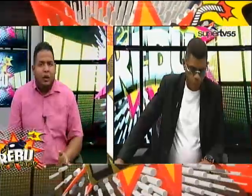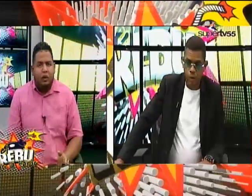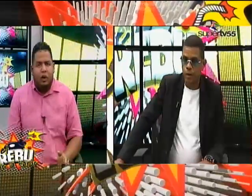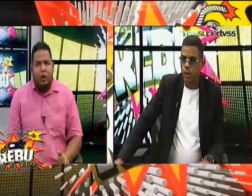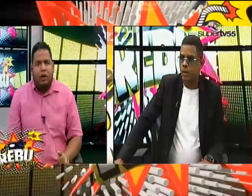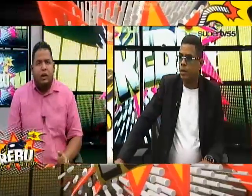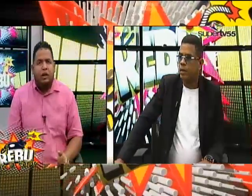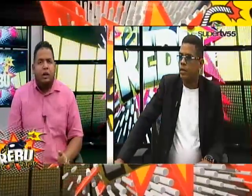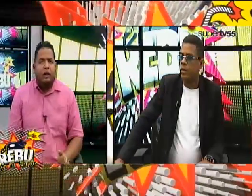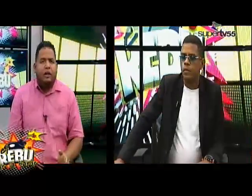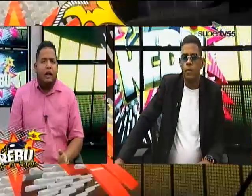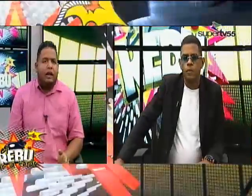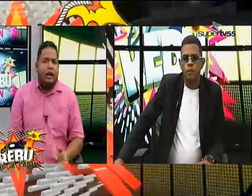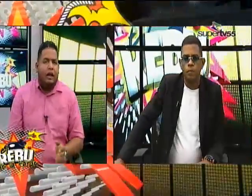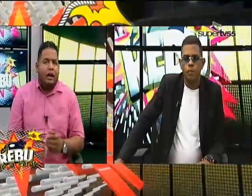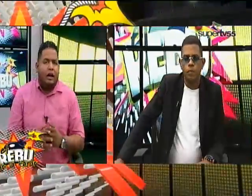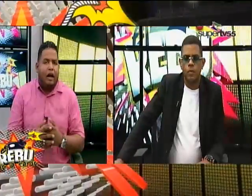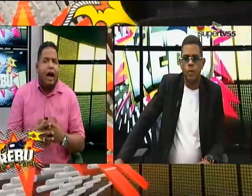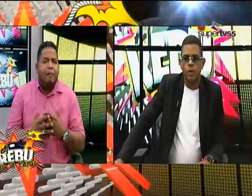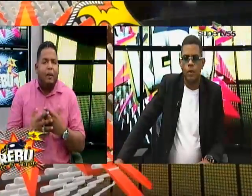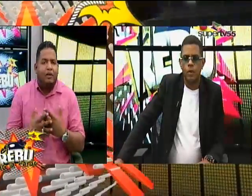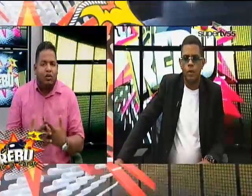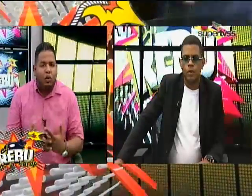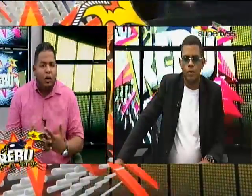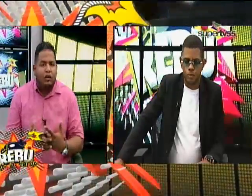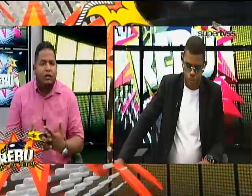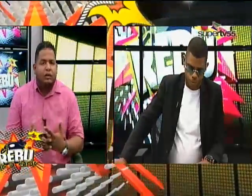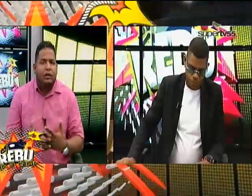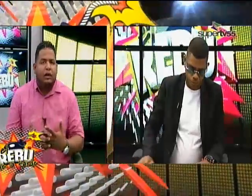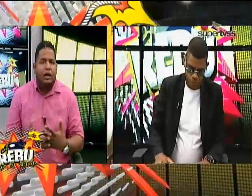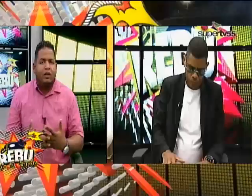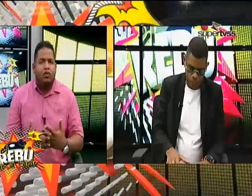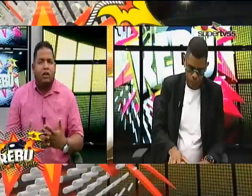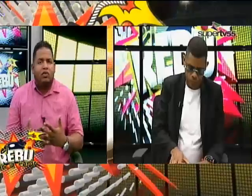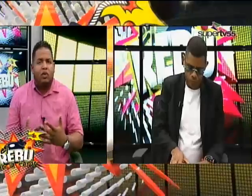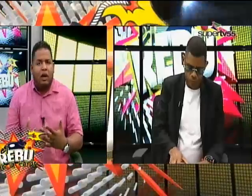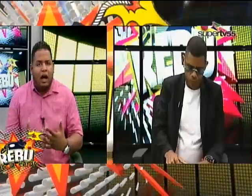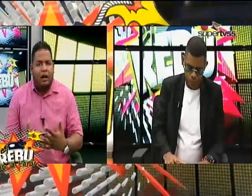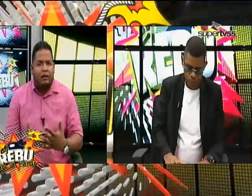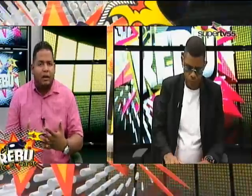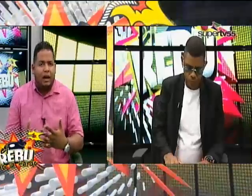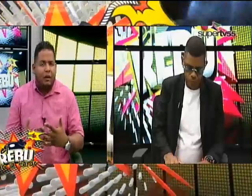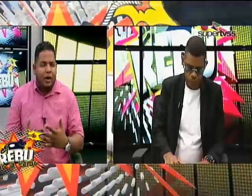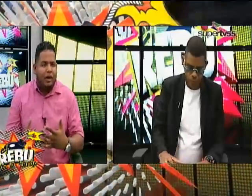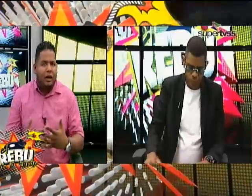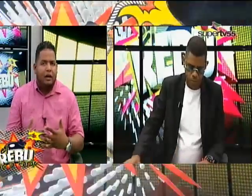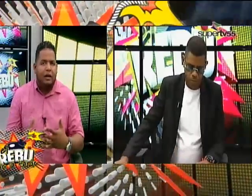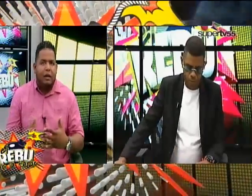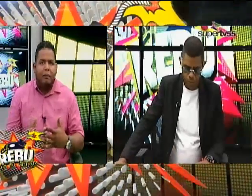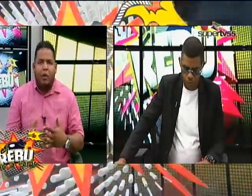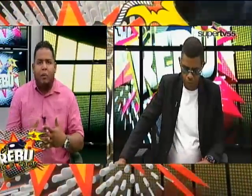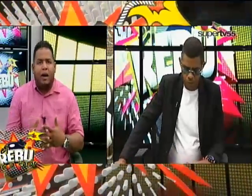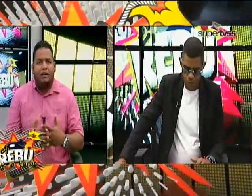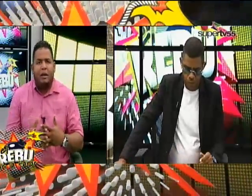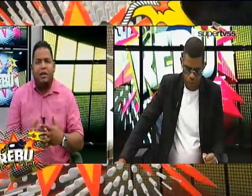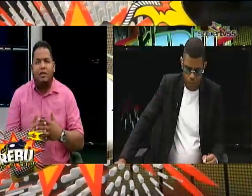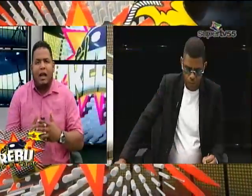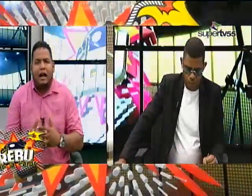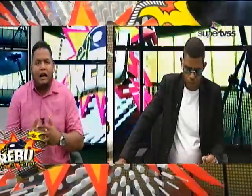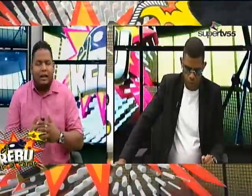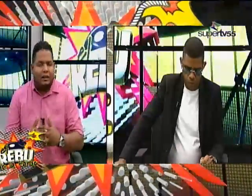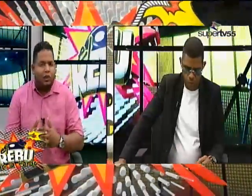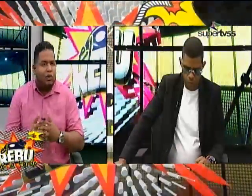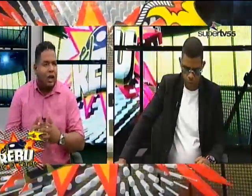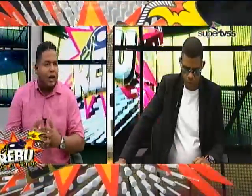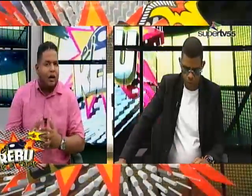digo, Diony, de que hay personas que en su accionar en la vida, por más amistad